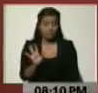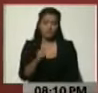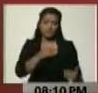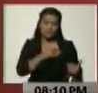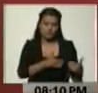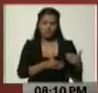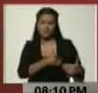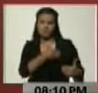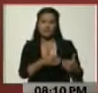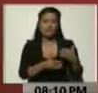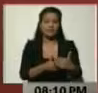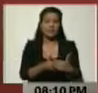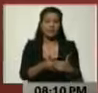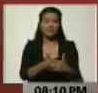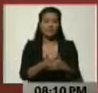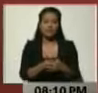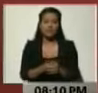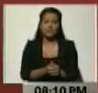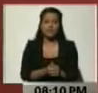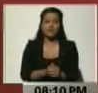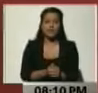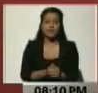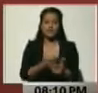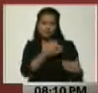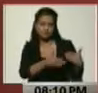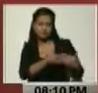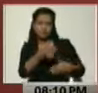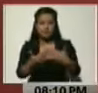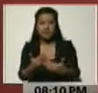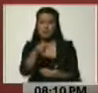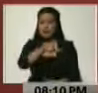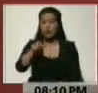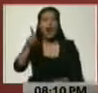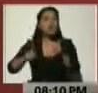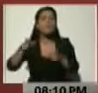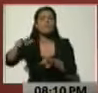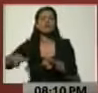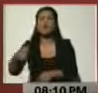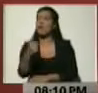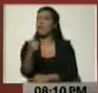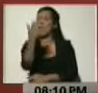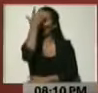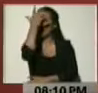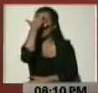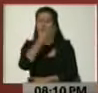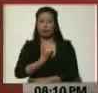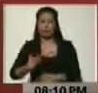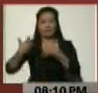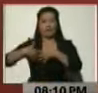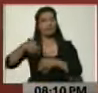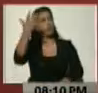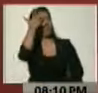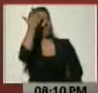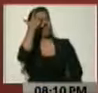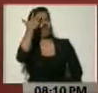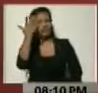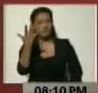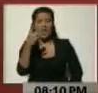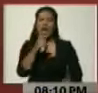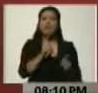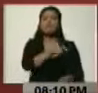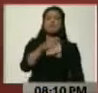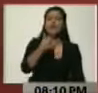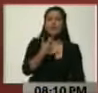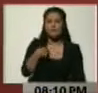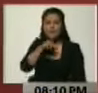bien, pero bueno, hay gente que deja sus cosas para última hora. Sobre todo algunos empresarios que se hacen los locos, ¿no? Pensando por ahí. Le preguntaba a José David,